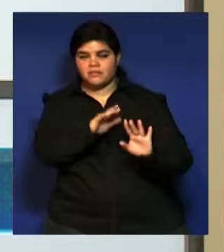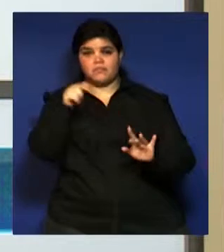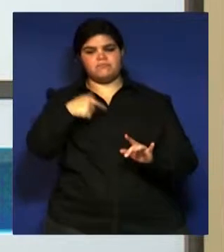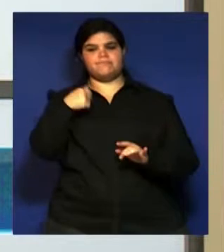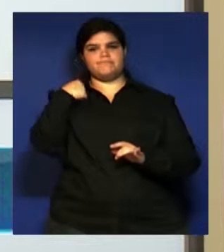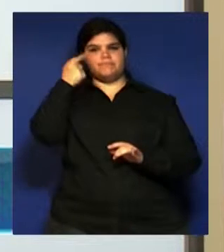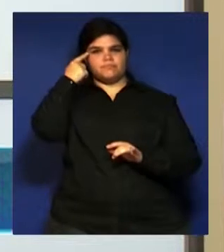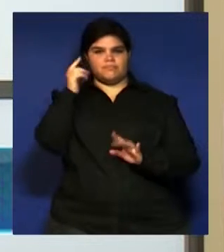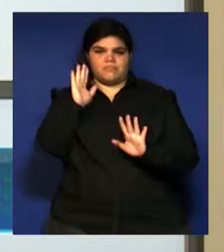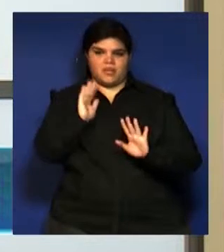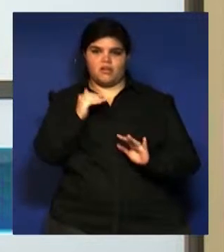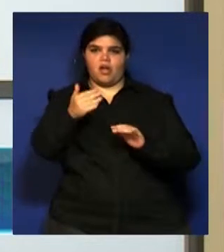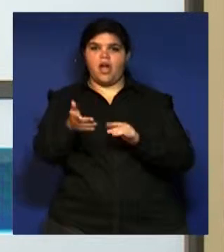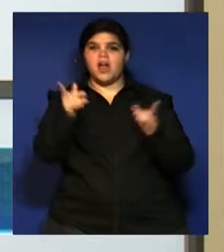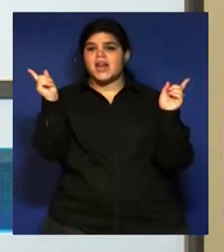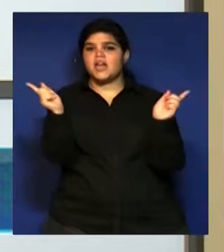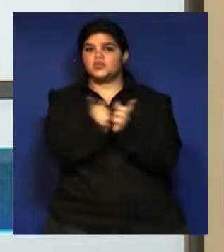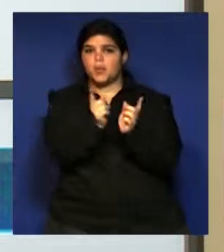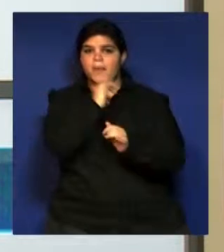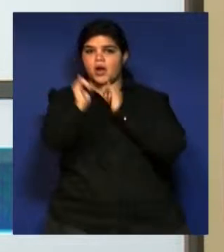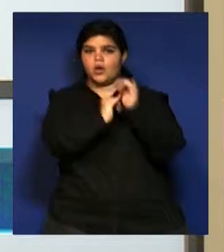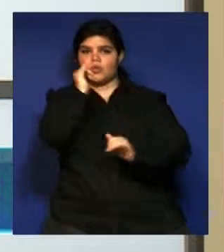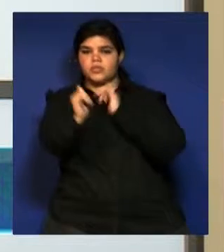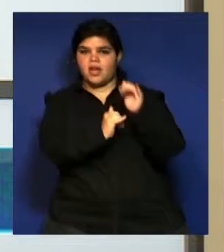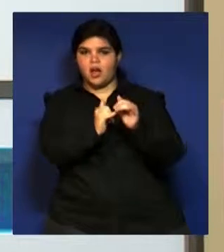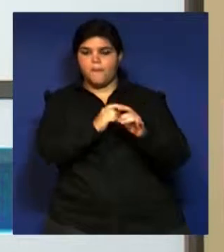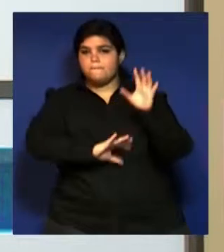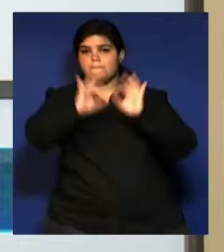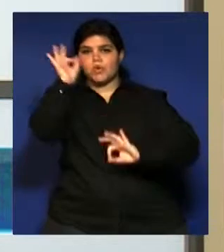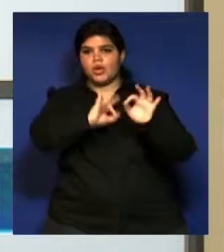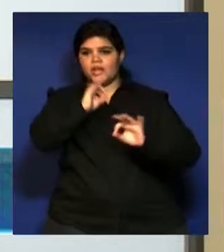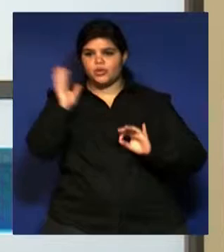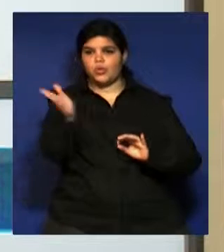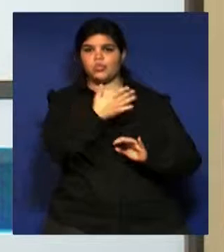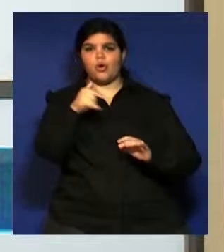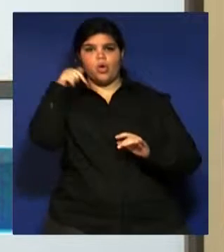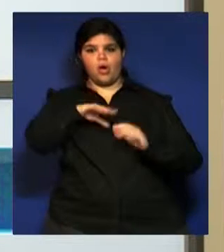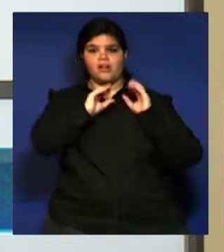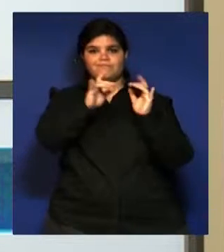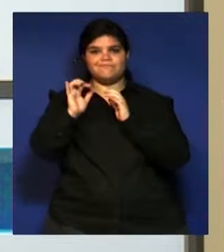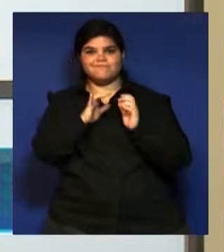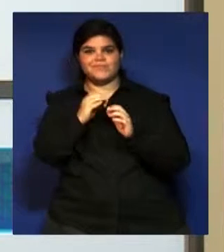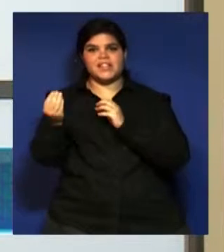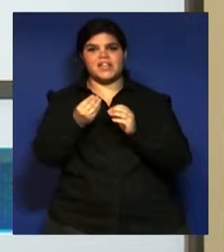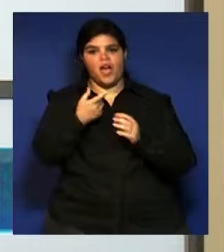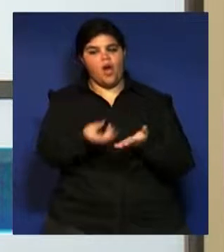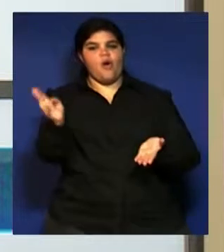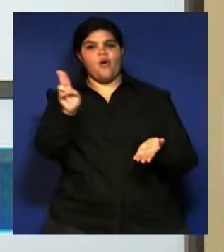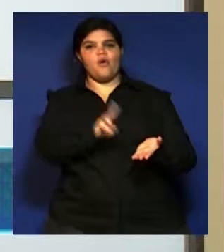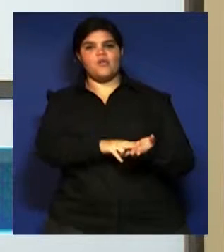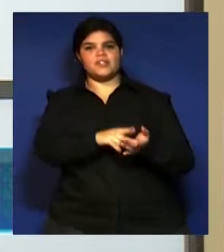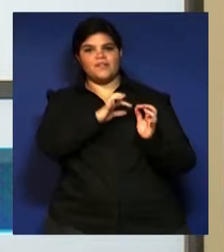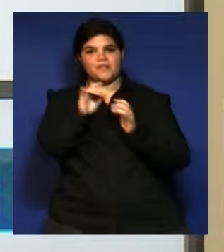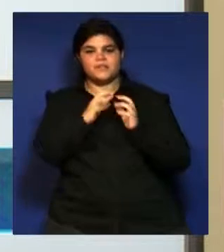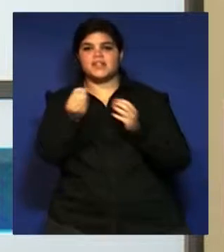un breve resumen de lo que hasta ahora todos los proyectos de alguna manera han discutido, celebrando primero que, bueno, una vez más se esté discutiendo el